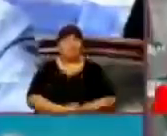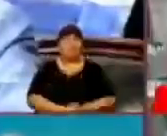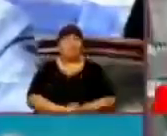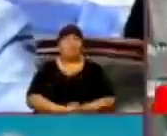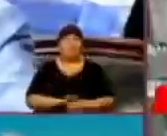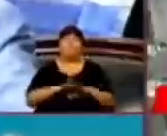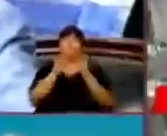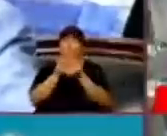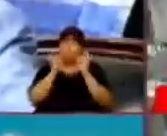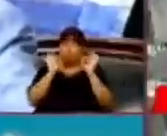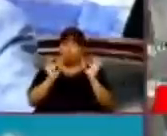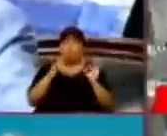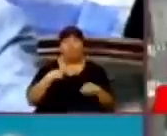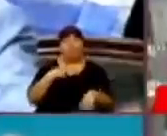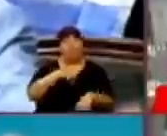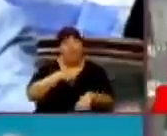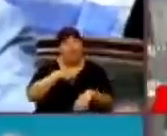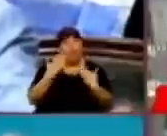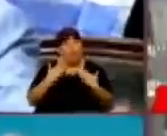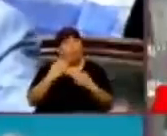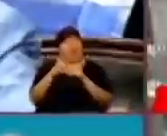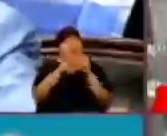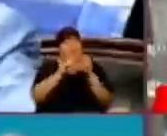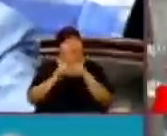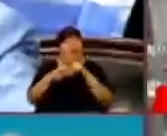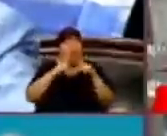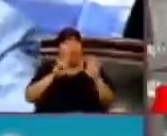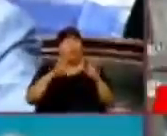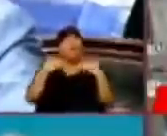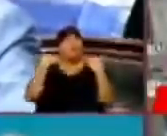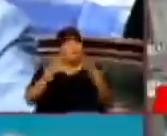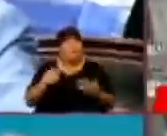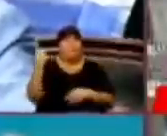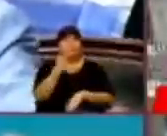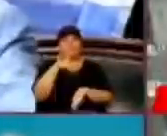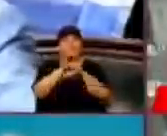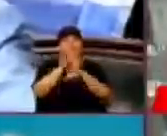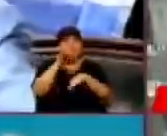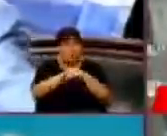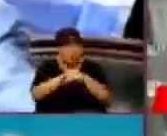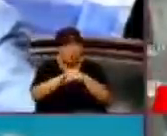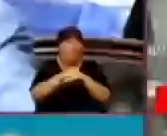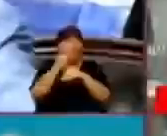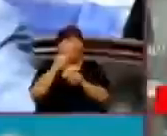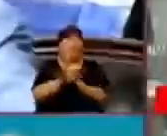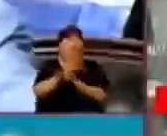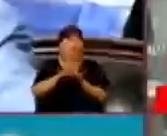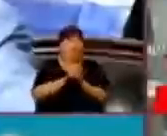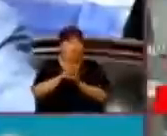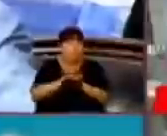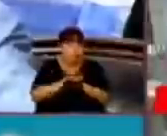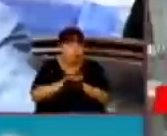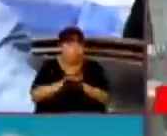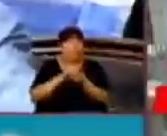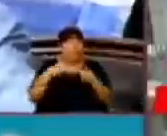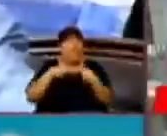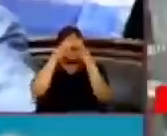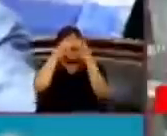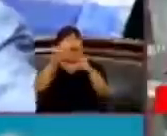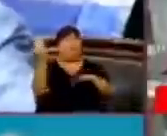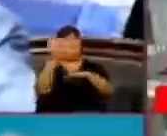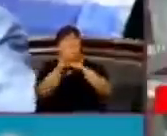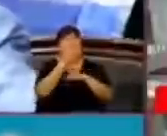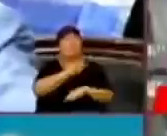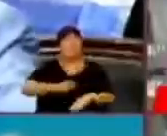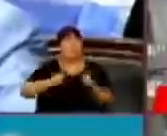que el cambio tiene que seguir por lo menos la inflación. Entonces no puede el cambio quedarse atrás. Esas son cosas